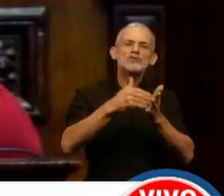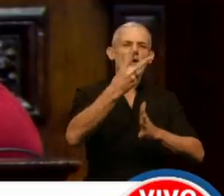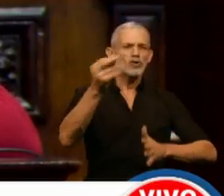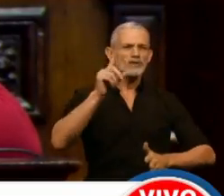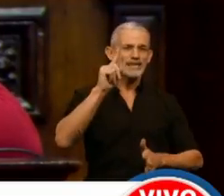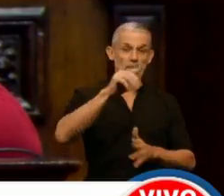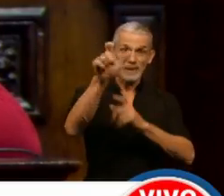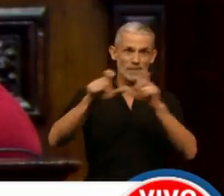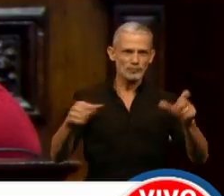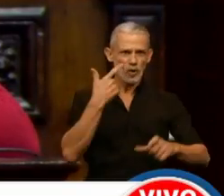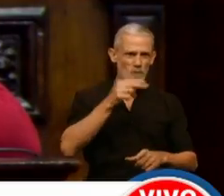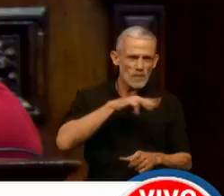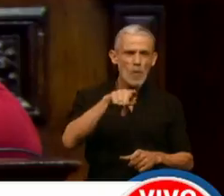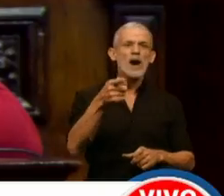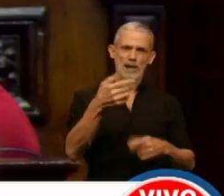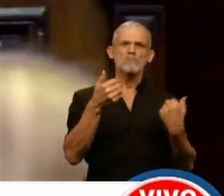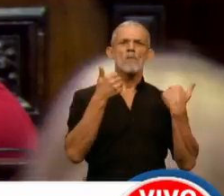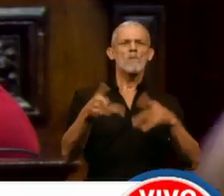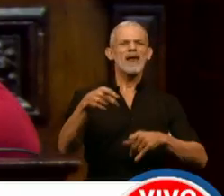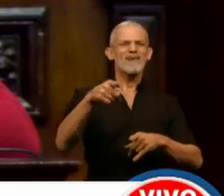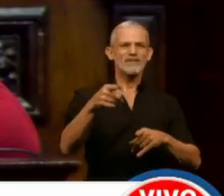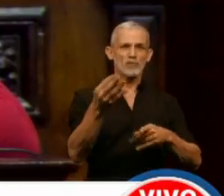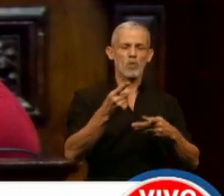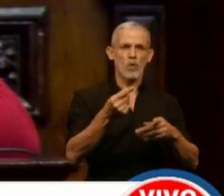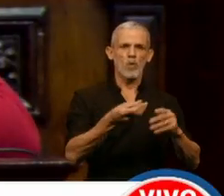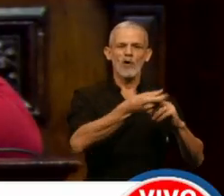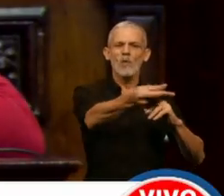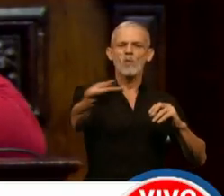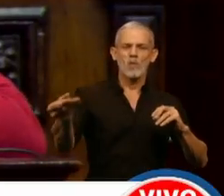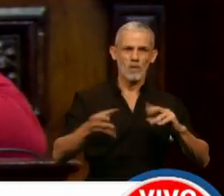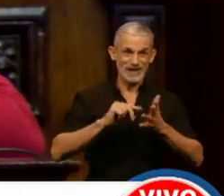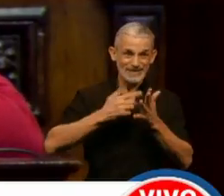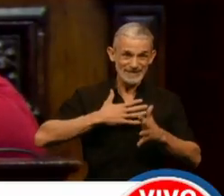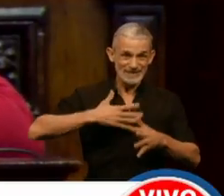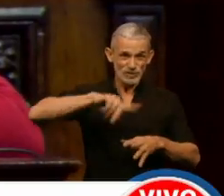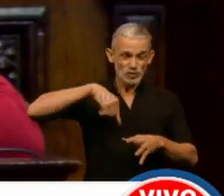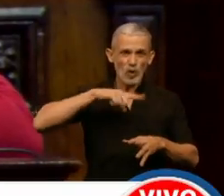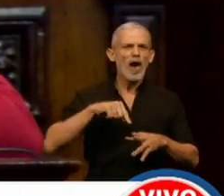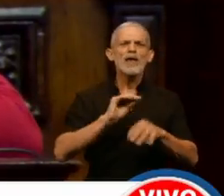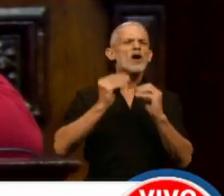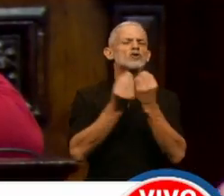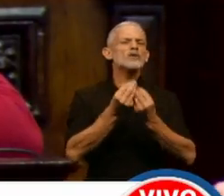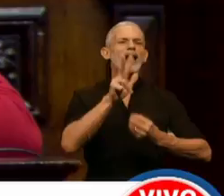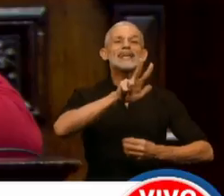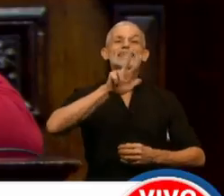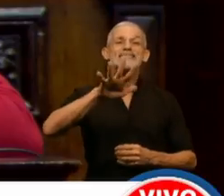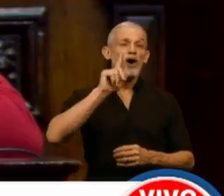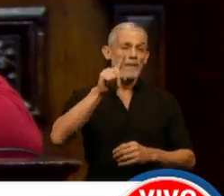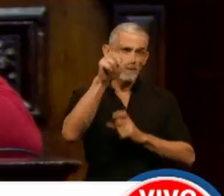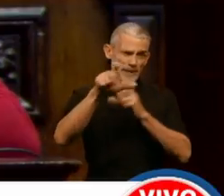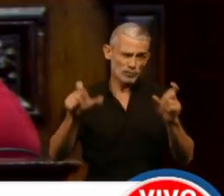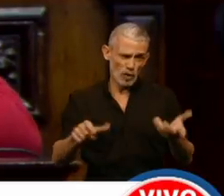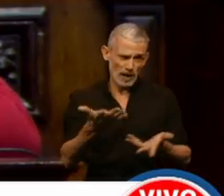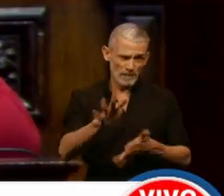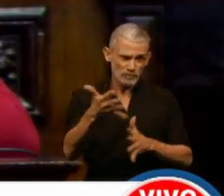usuarios y usuarias se va a ver en algún punto impactado en mi ciudad por ejemplo representa 35 mil personas casi